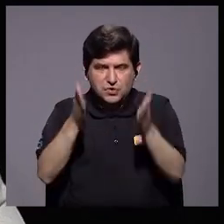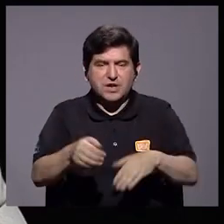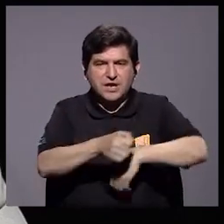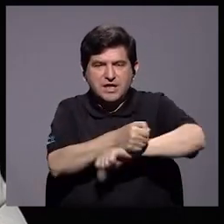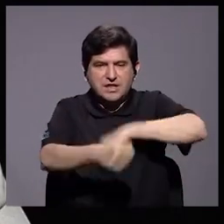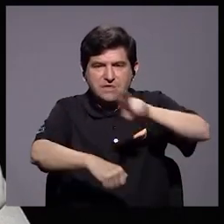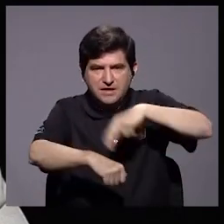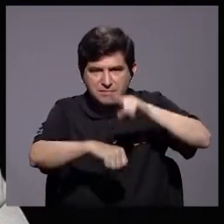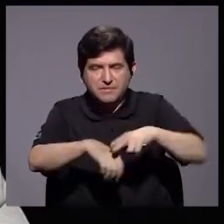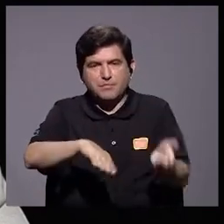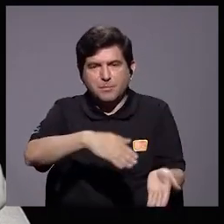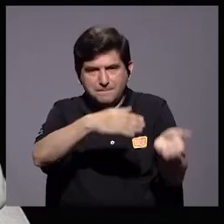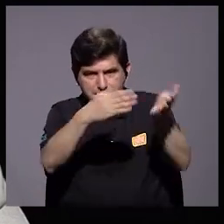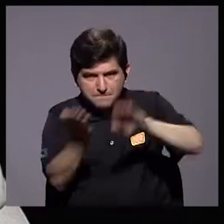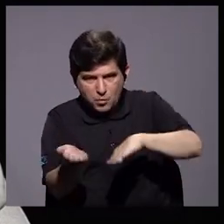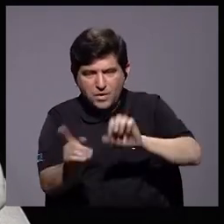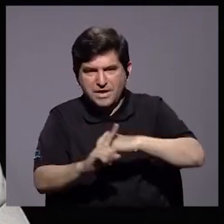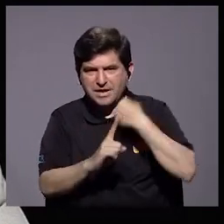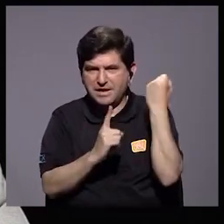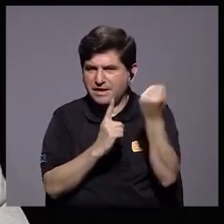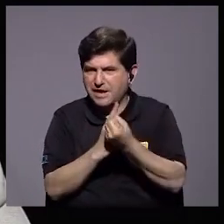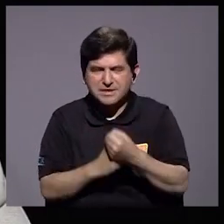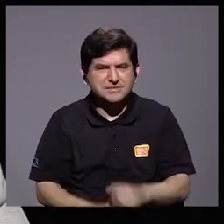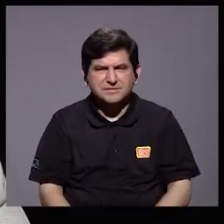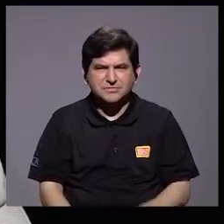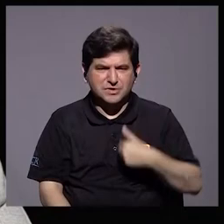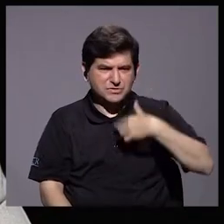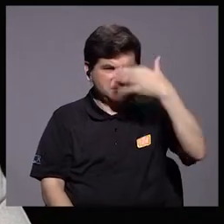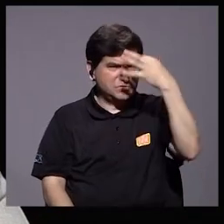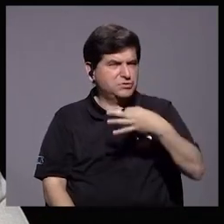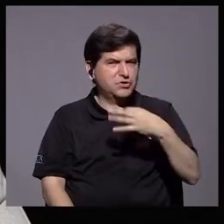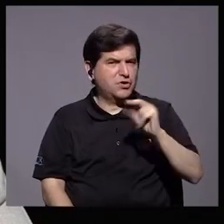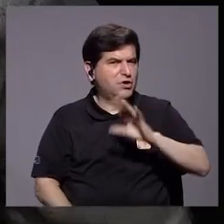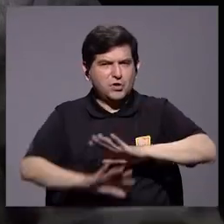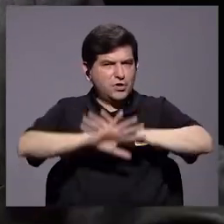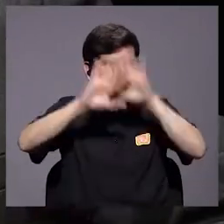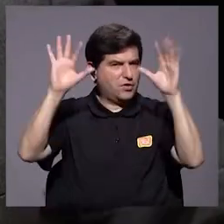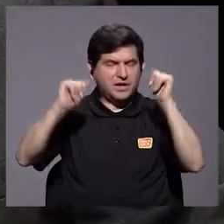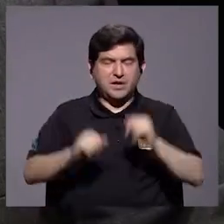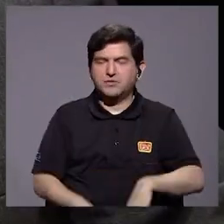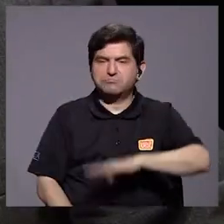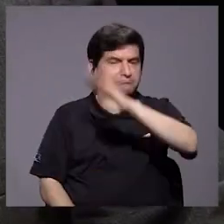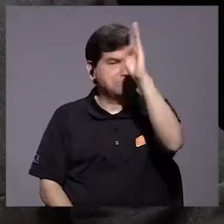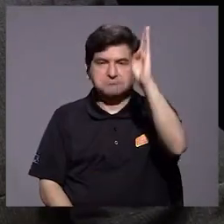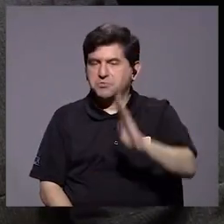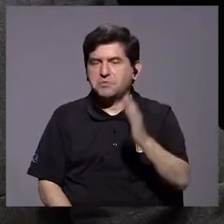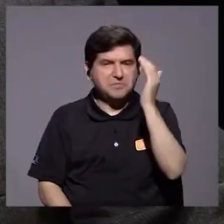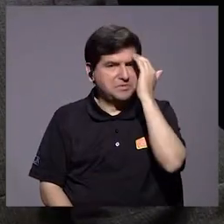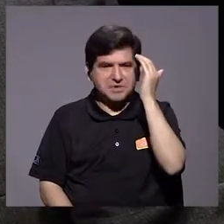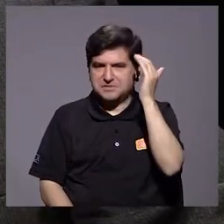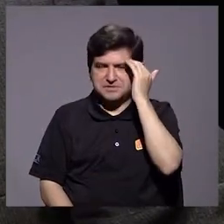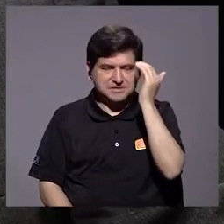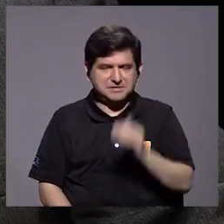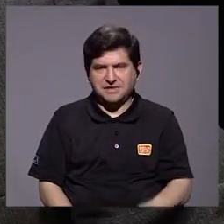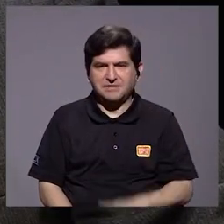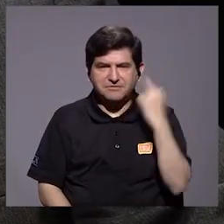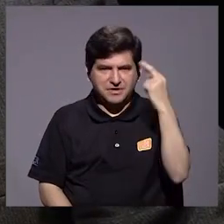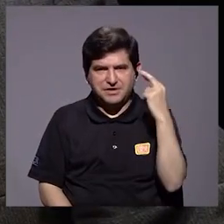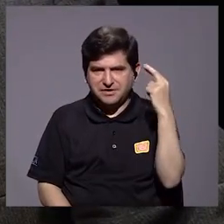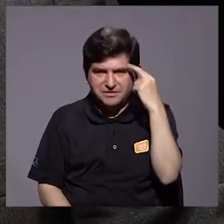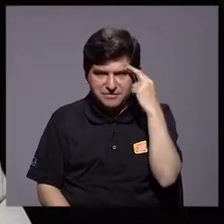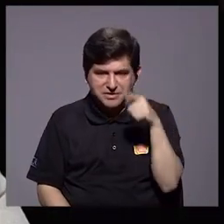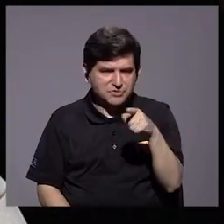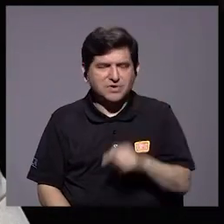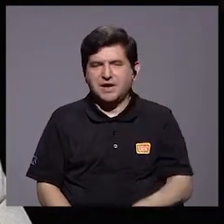nacional que fallece en condiciones todavía creo que no tan claras no se aclaró nunca porque cuál fue la razón por la que lo